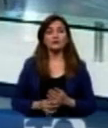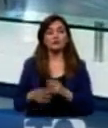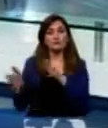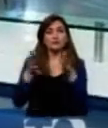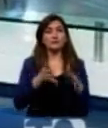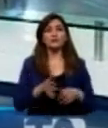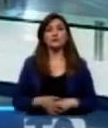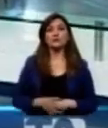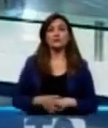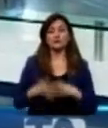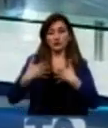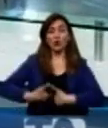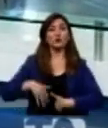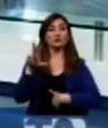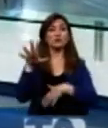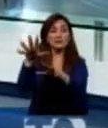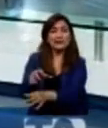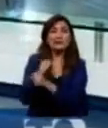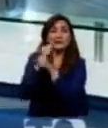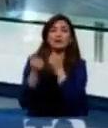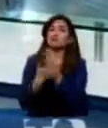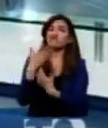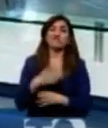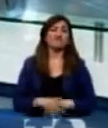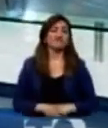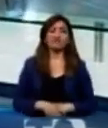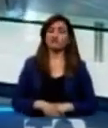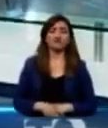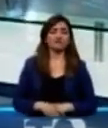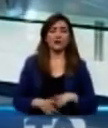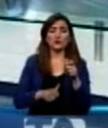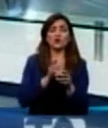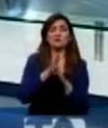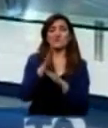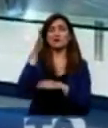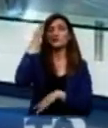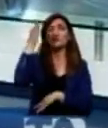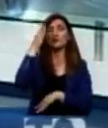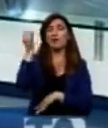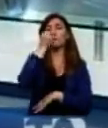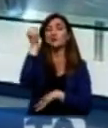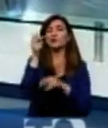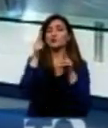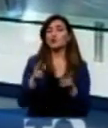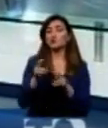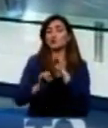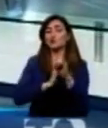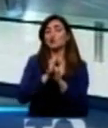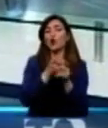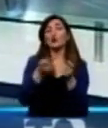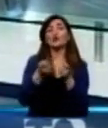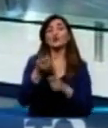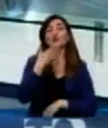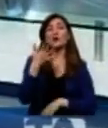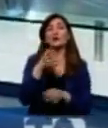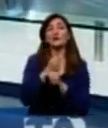El rescate de los 3 cuerpos no será una tarea fácil, según aseguran expertos en derecho humanitario internacional. La operación deberá